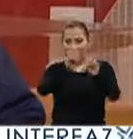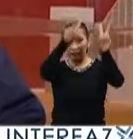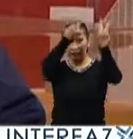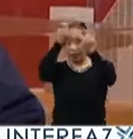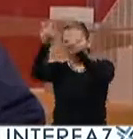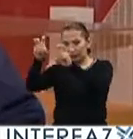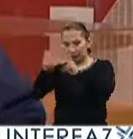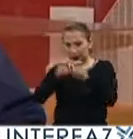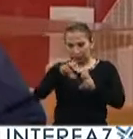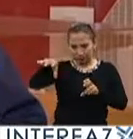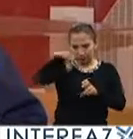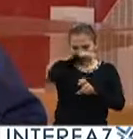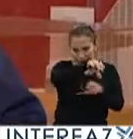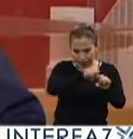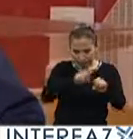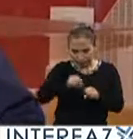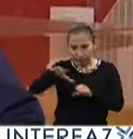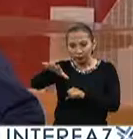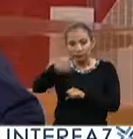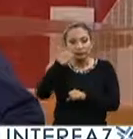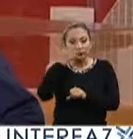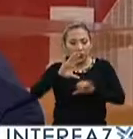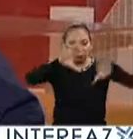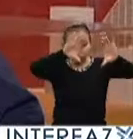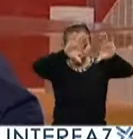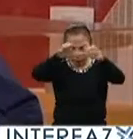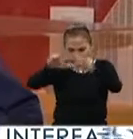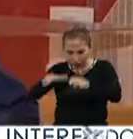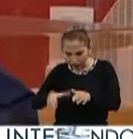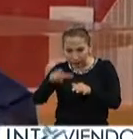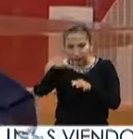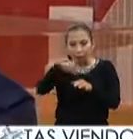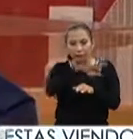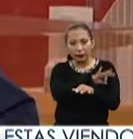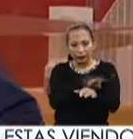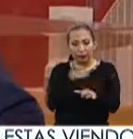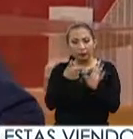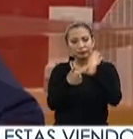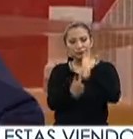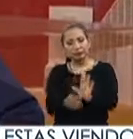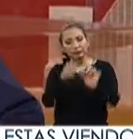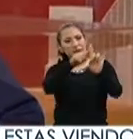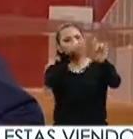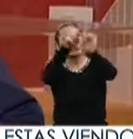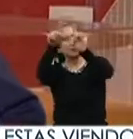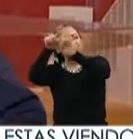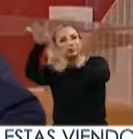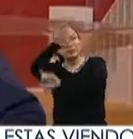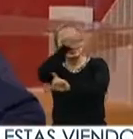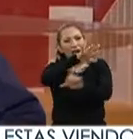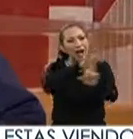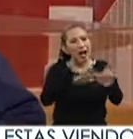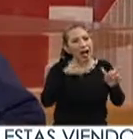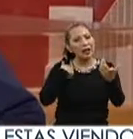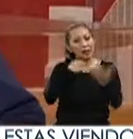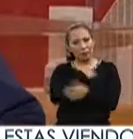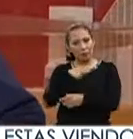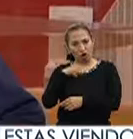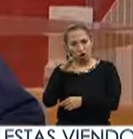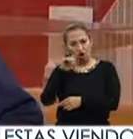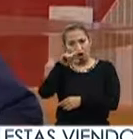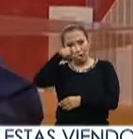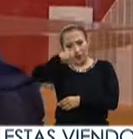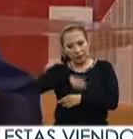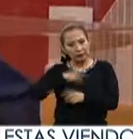temática. Tratamos de hacer núcleos donde pudiera mostrarse la multidisciplina de los miembros del